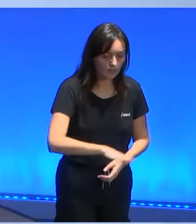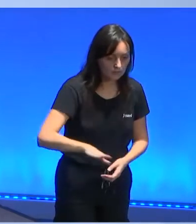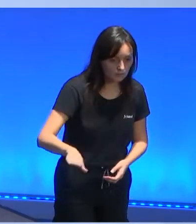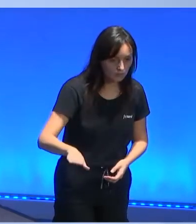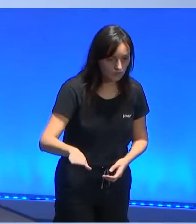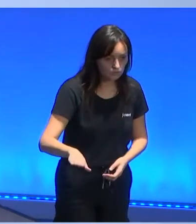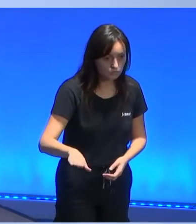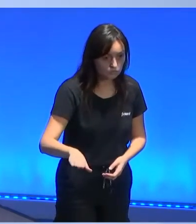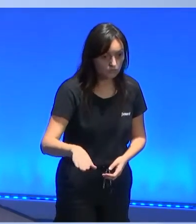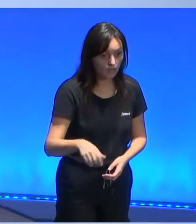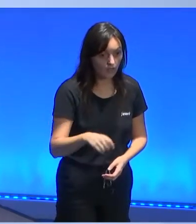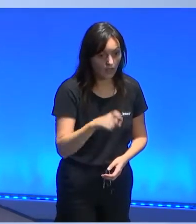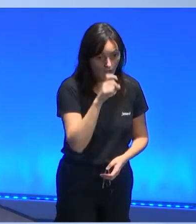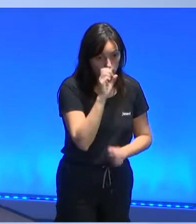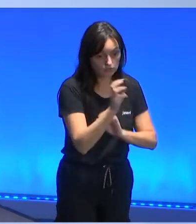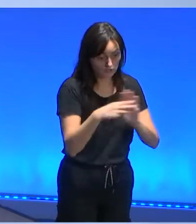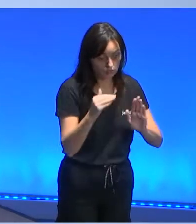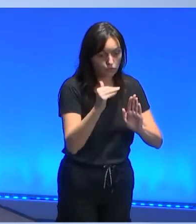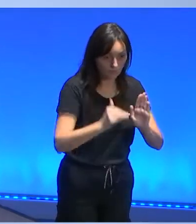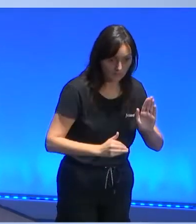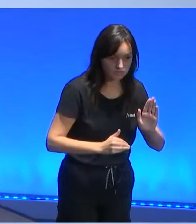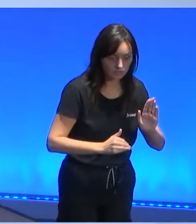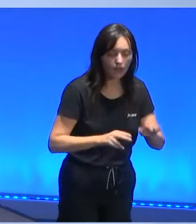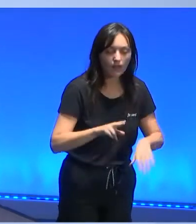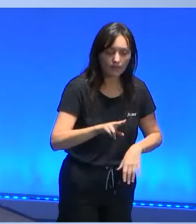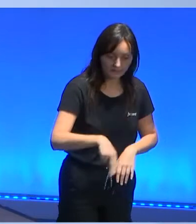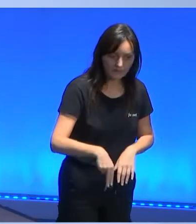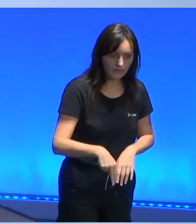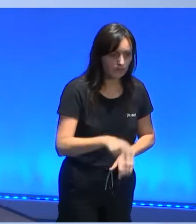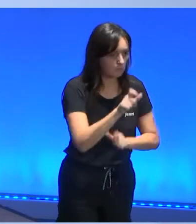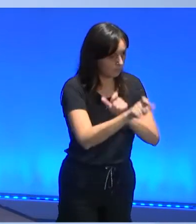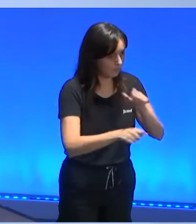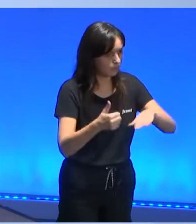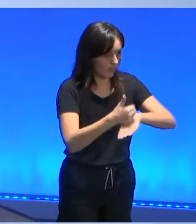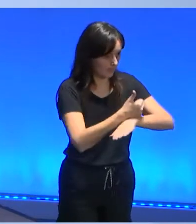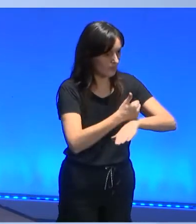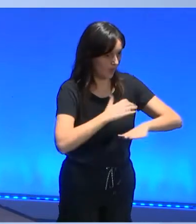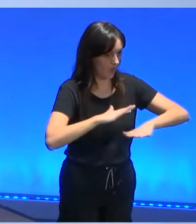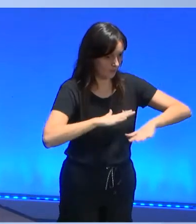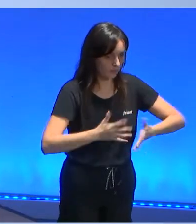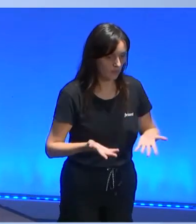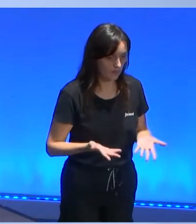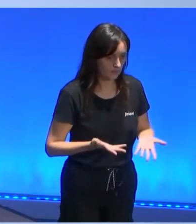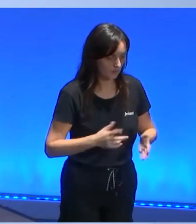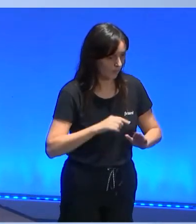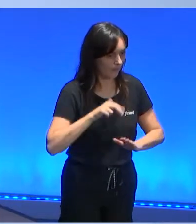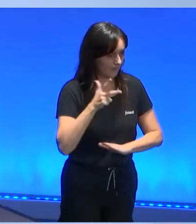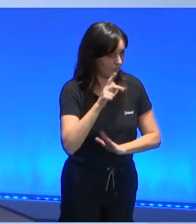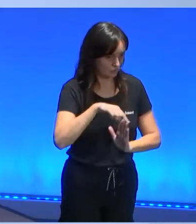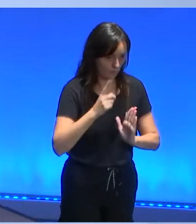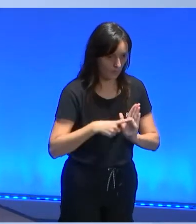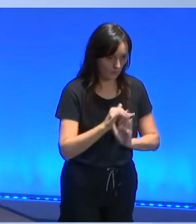niñas, las personas menores de edad, también lo son. Son ciudadanía activa, de pleno